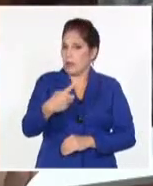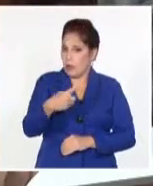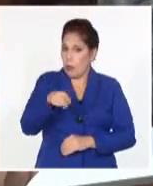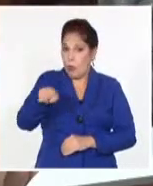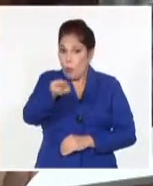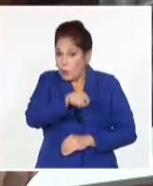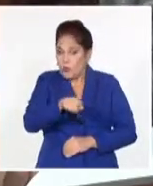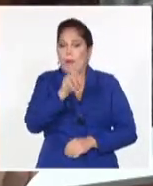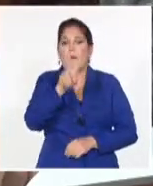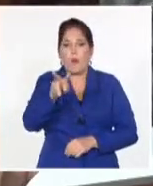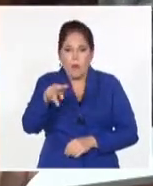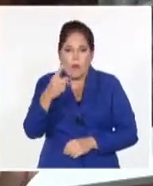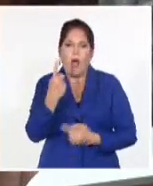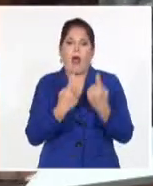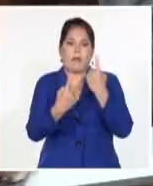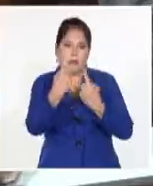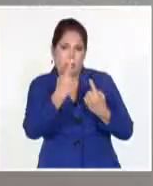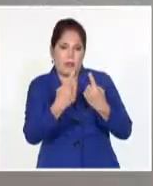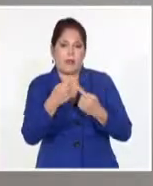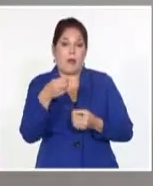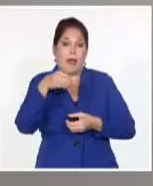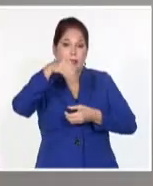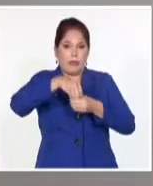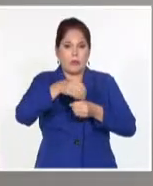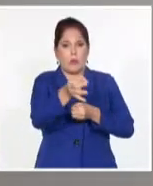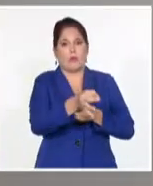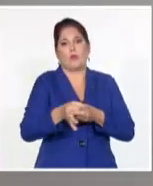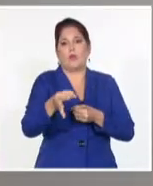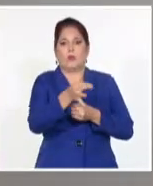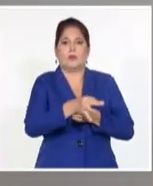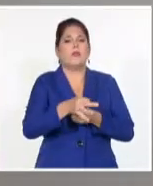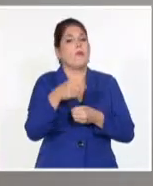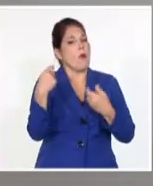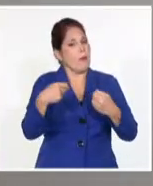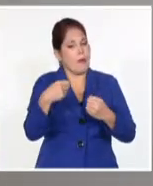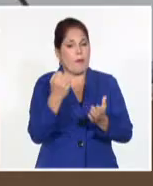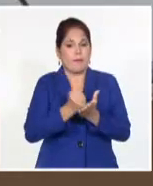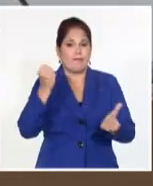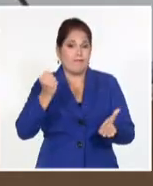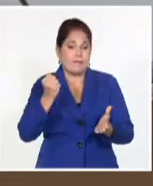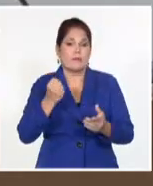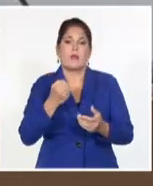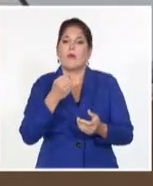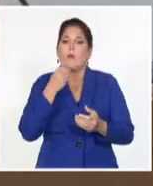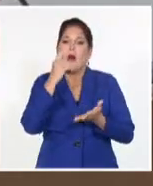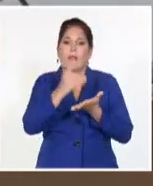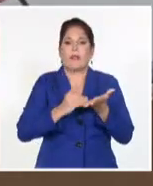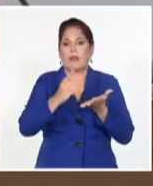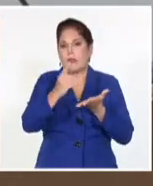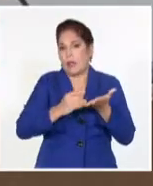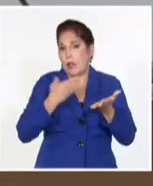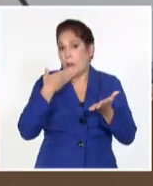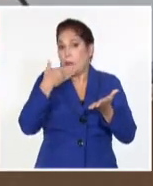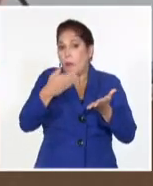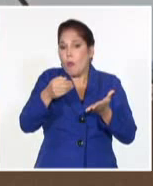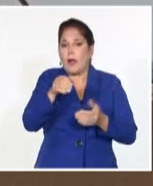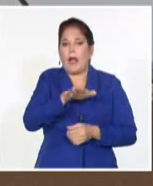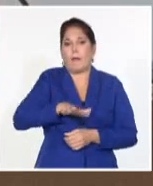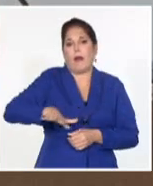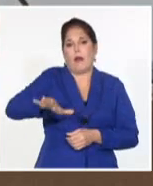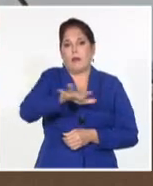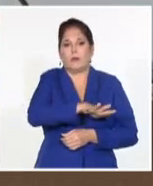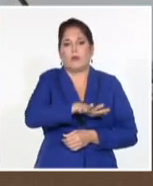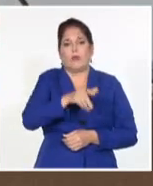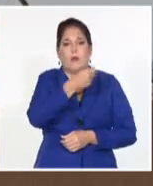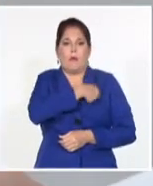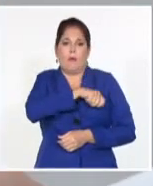a buscar desde los gobiernos territoriales alternativas que garanticen una dieta balanceada y estabilidad en los